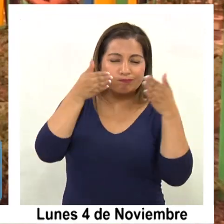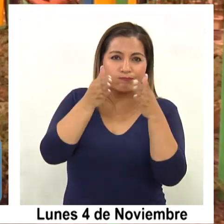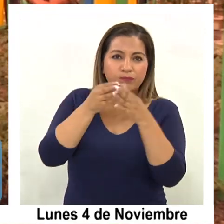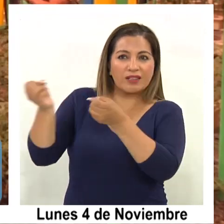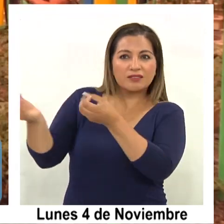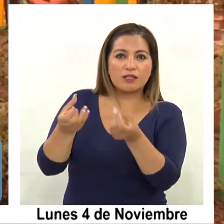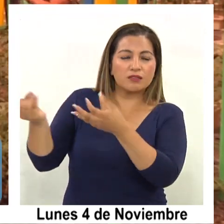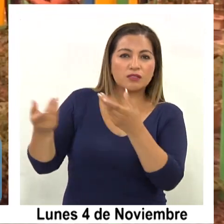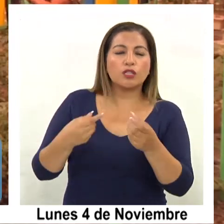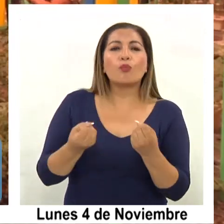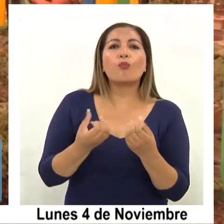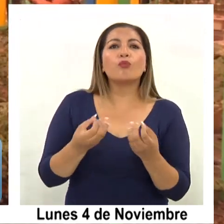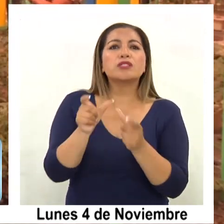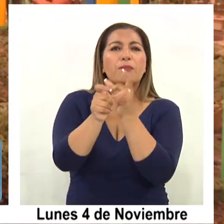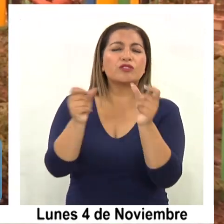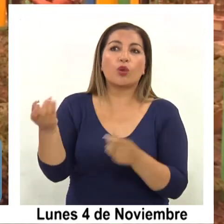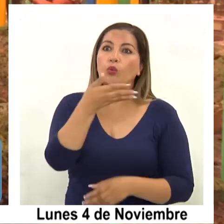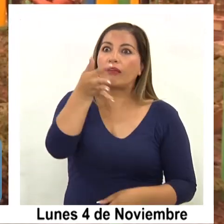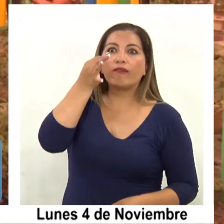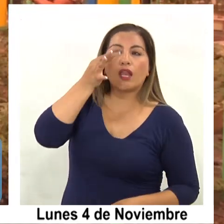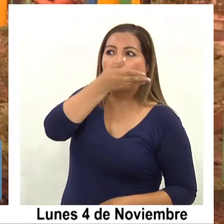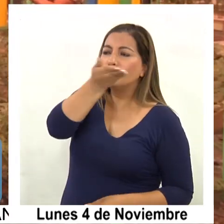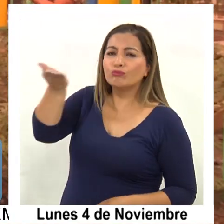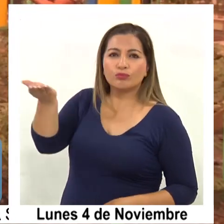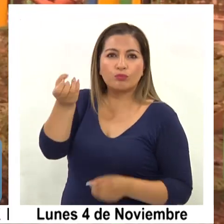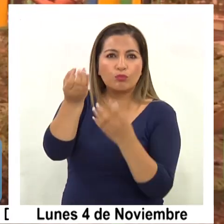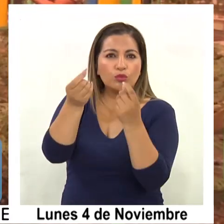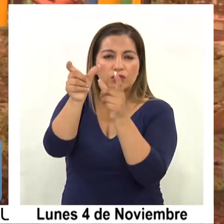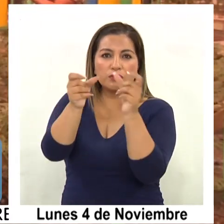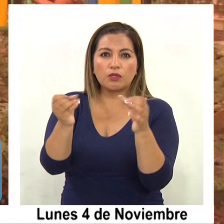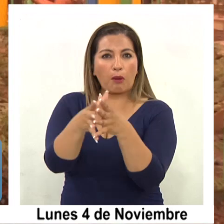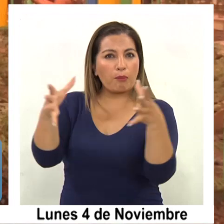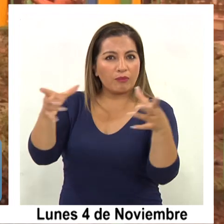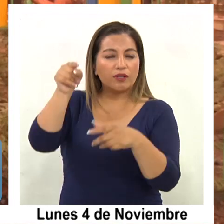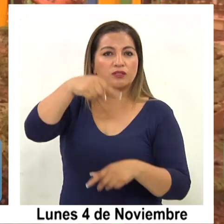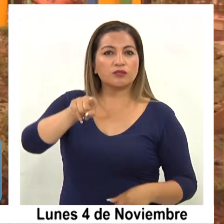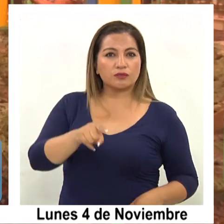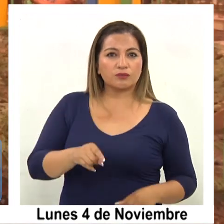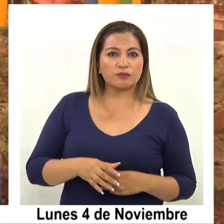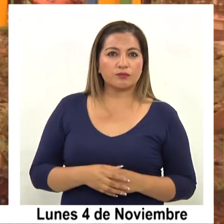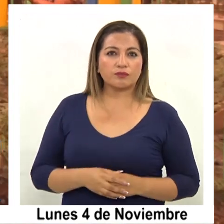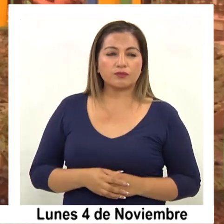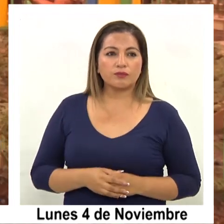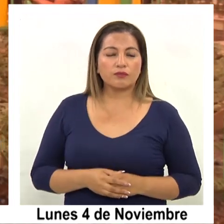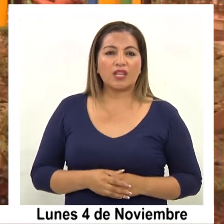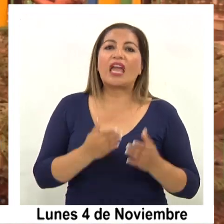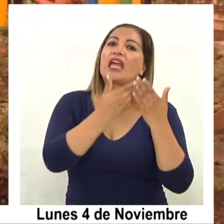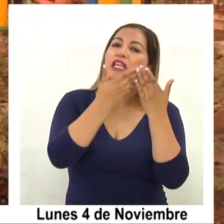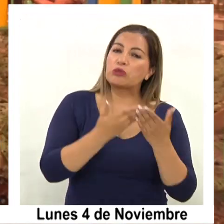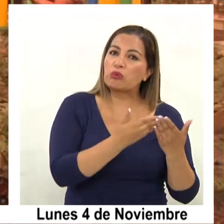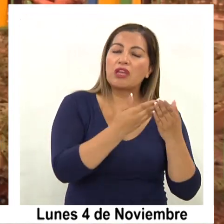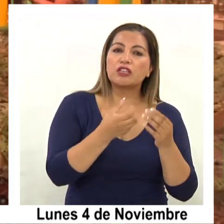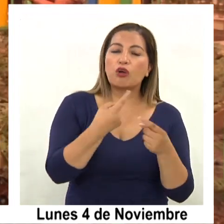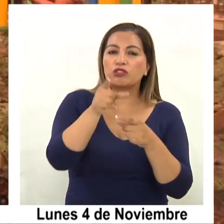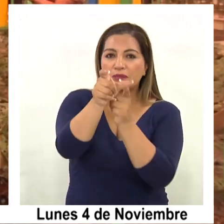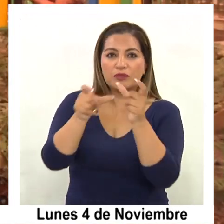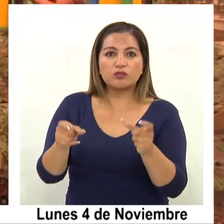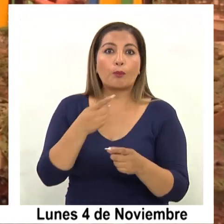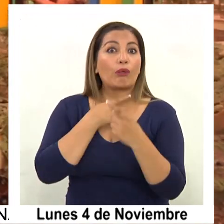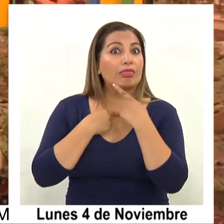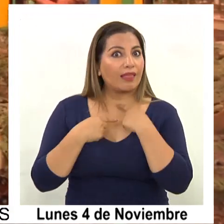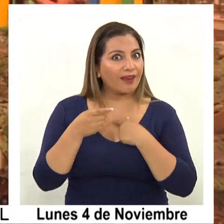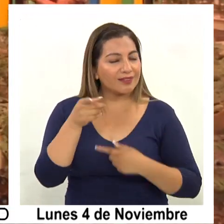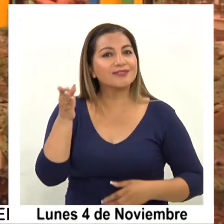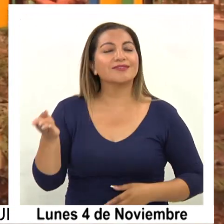en recibir. Tenemos muchas visitas, como ustedes ven ahora, una buena cantidad y hemos recibido estudiantes y todo lo demás. mucho